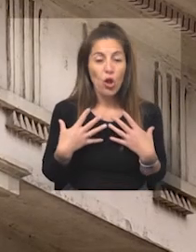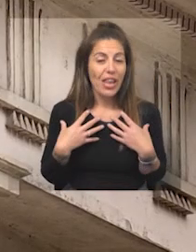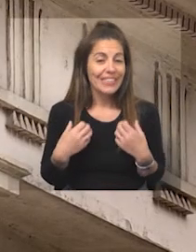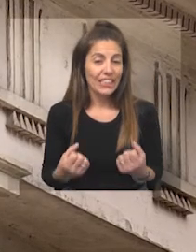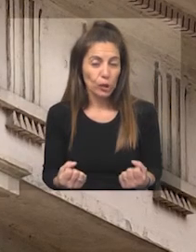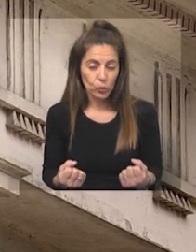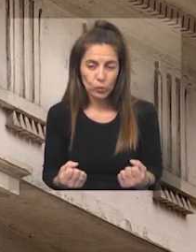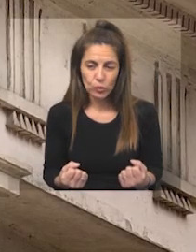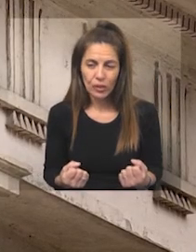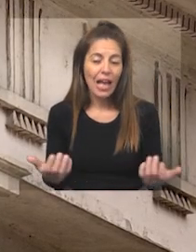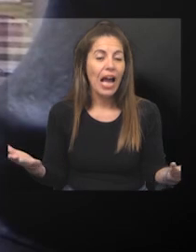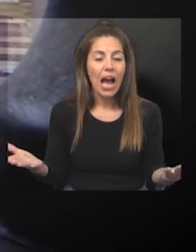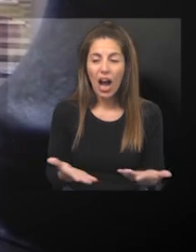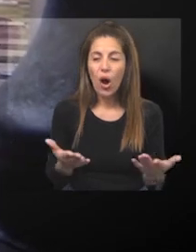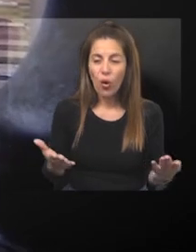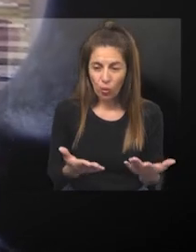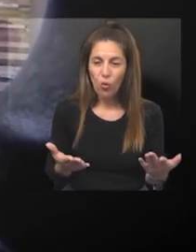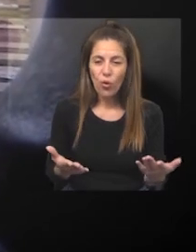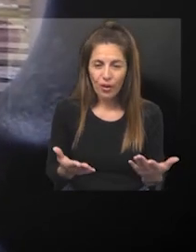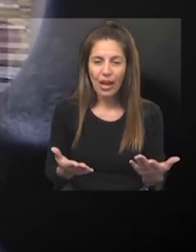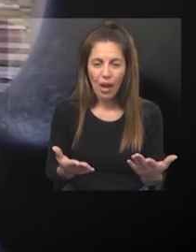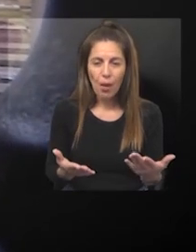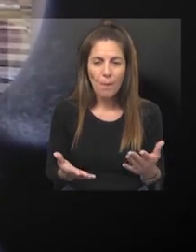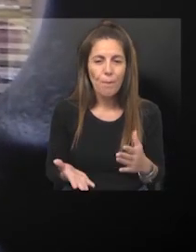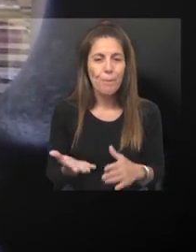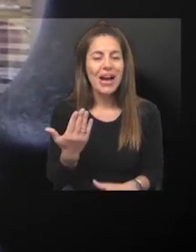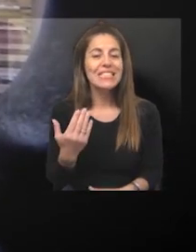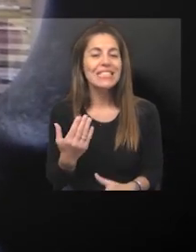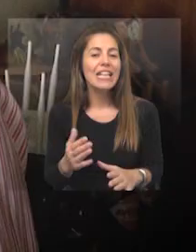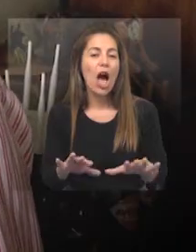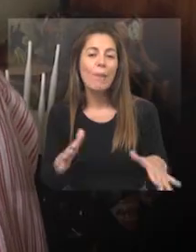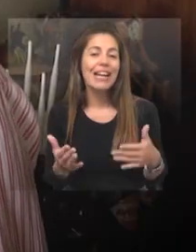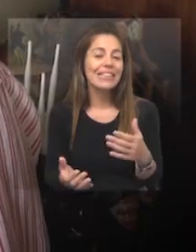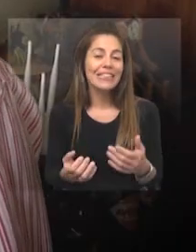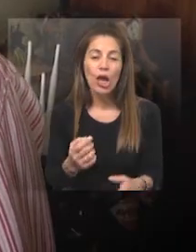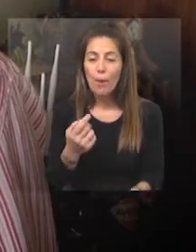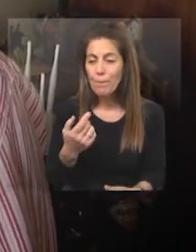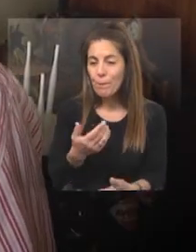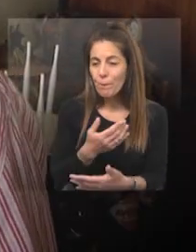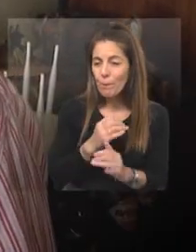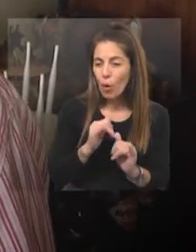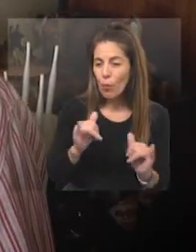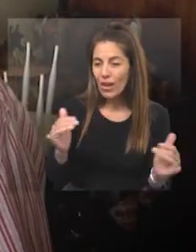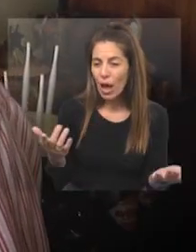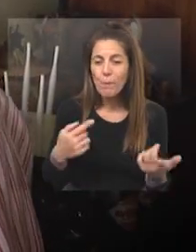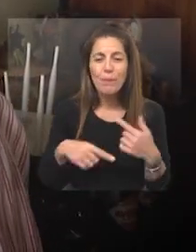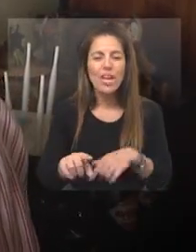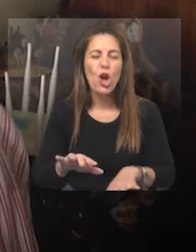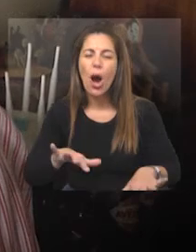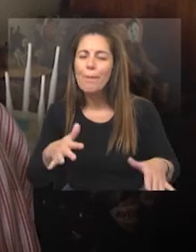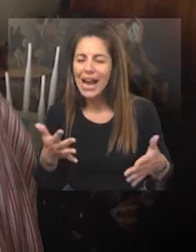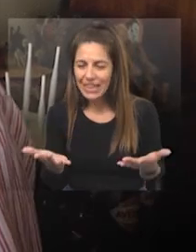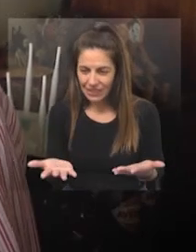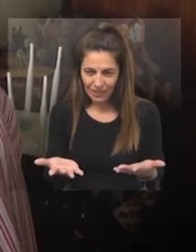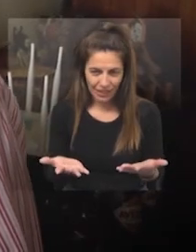eh ahora ha ganado cierta aparente popularidad pero es aparente